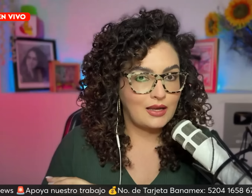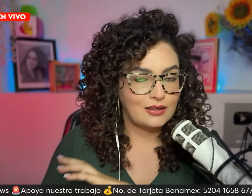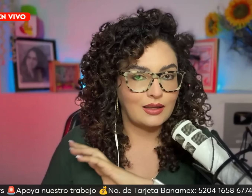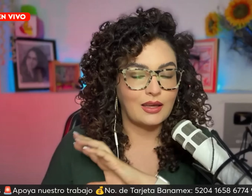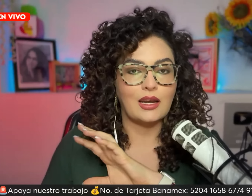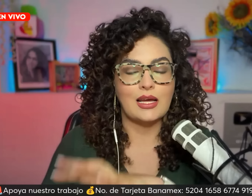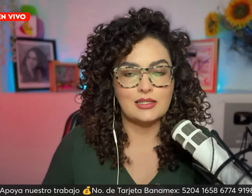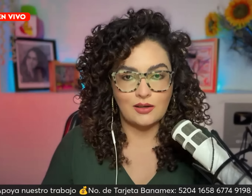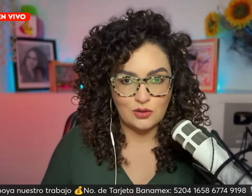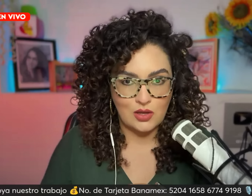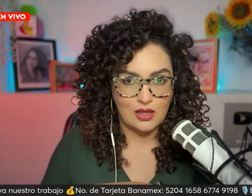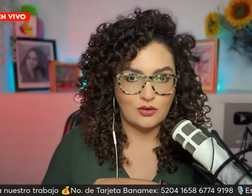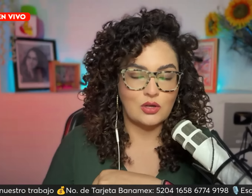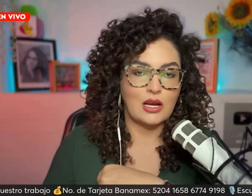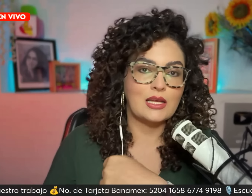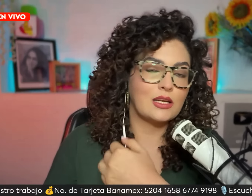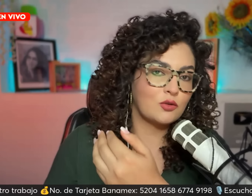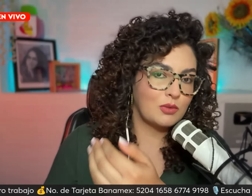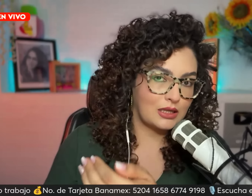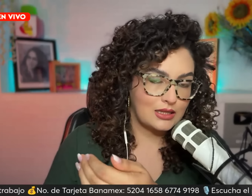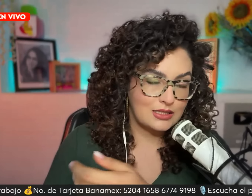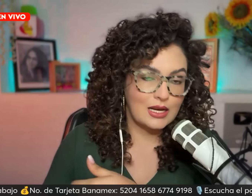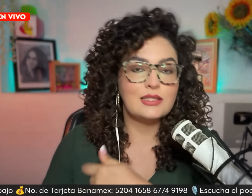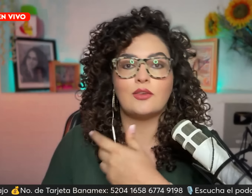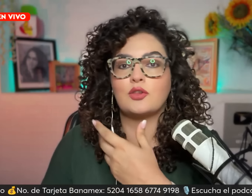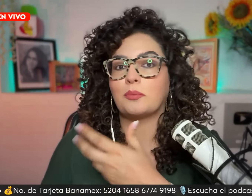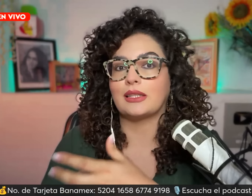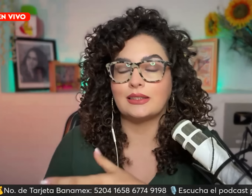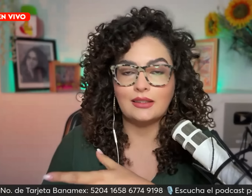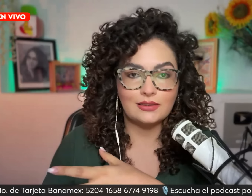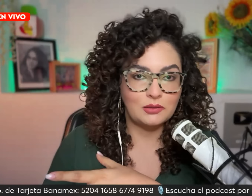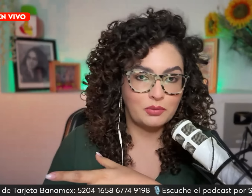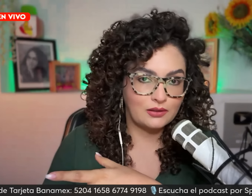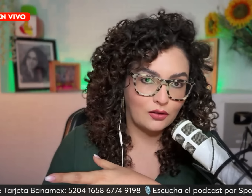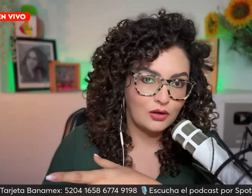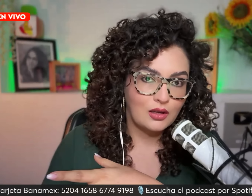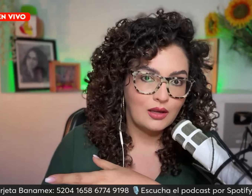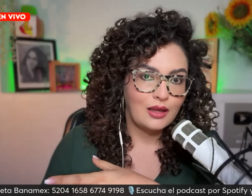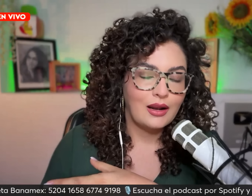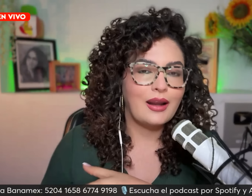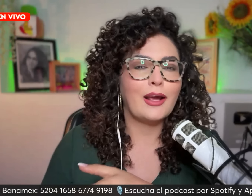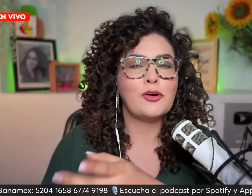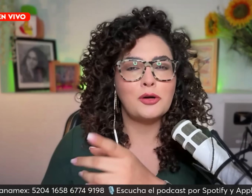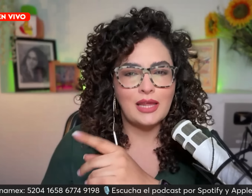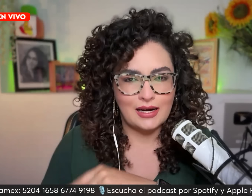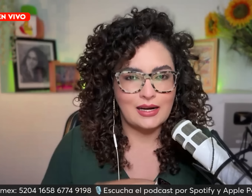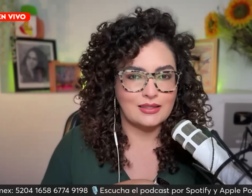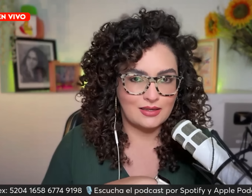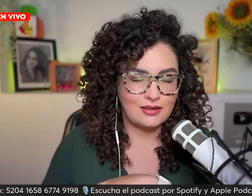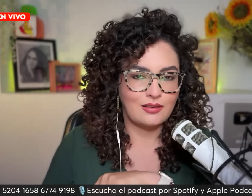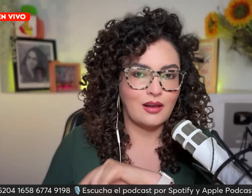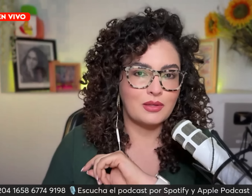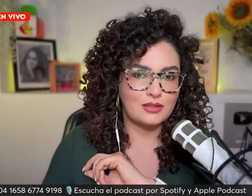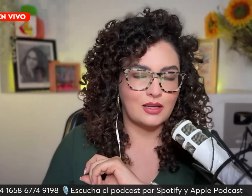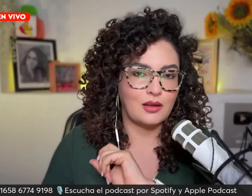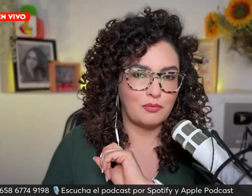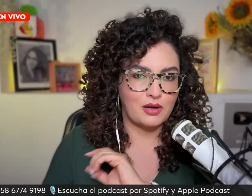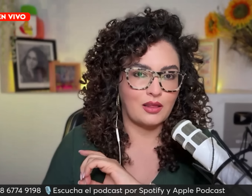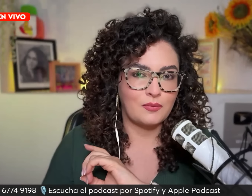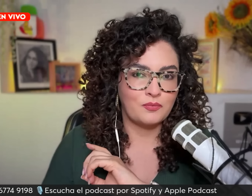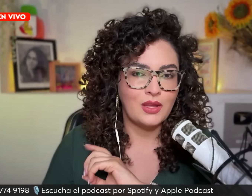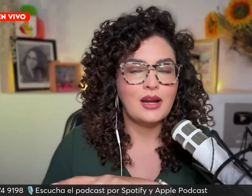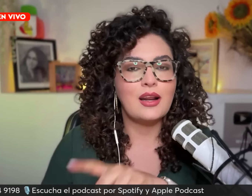quedará en las y los ciudadanos, en las y los militantes, en las y los simpatizantes de este partido, recordarles el mensaje